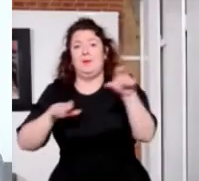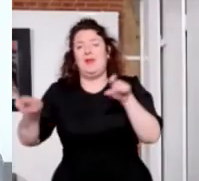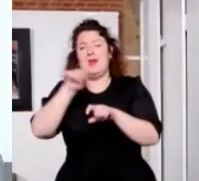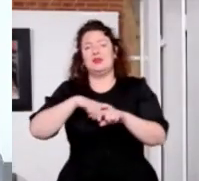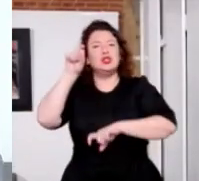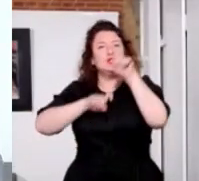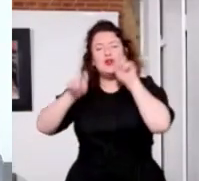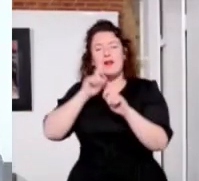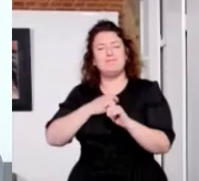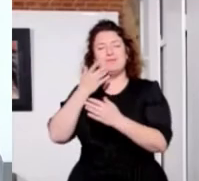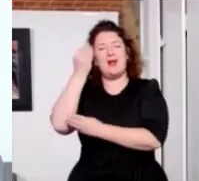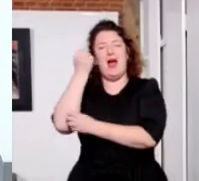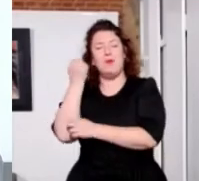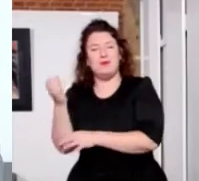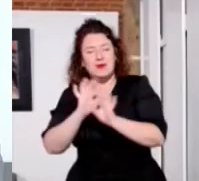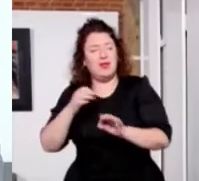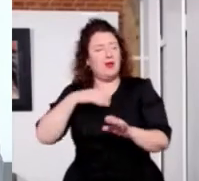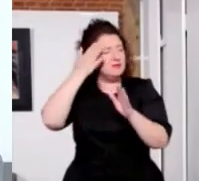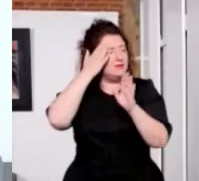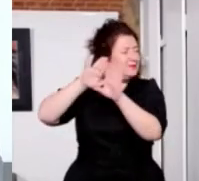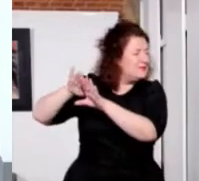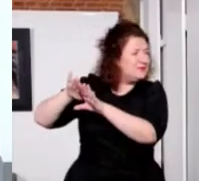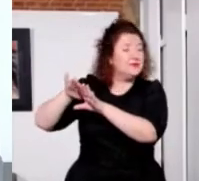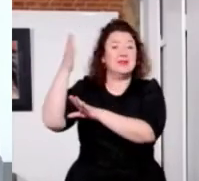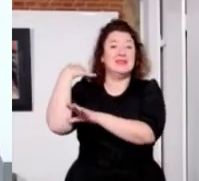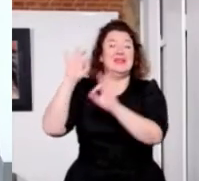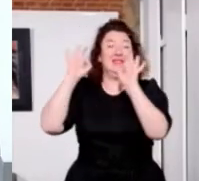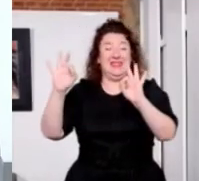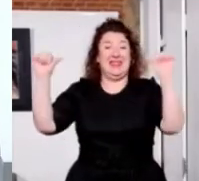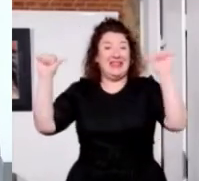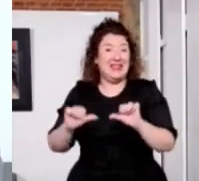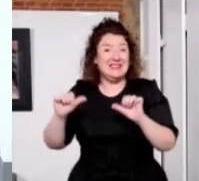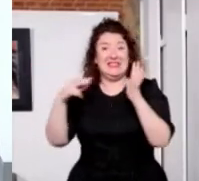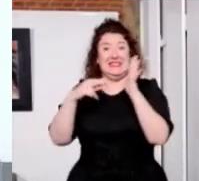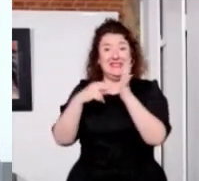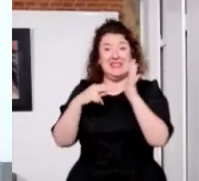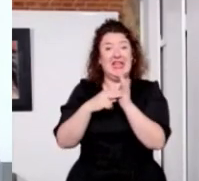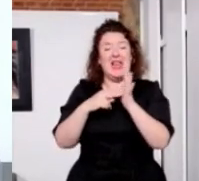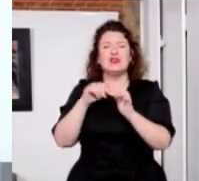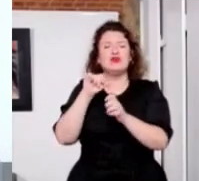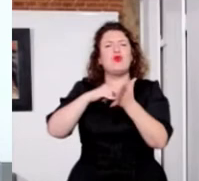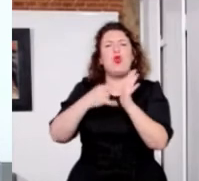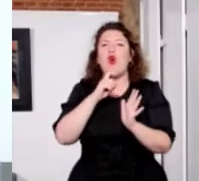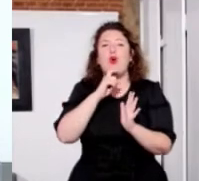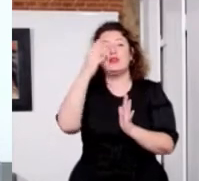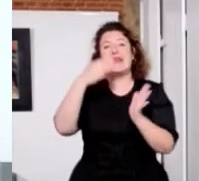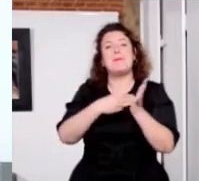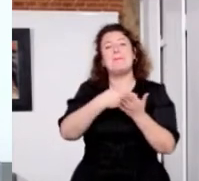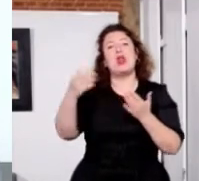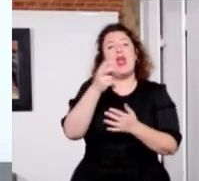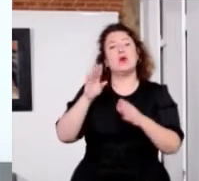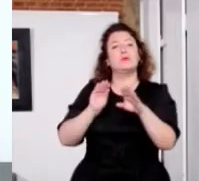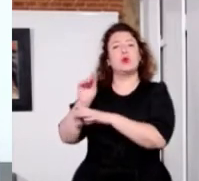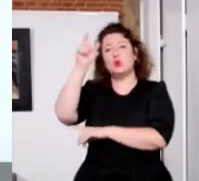por apartarla de nuestra vista. Y la salida a aquella crisis de refugio fue dar 3.000 millones de euros a Turquía para que no